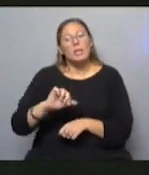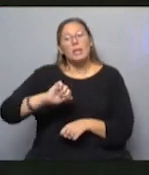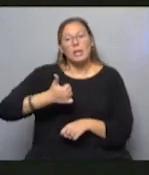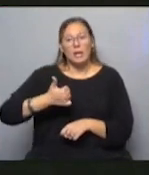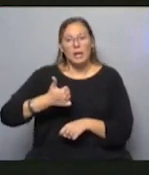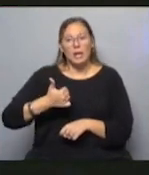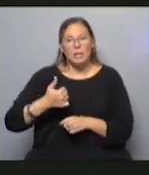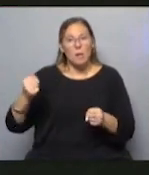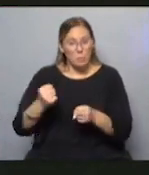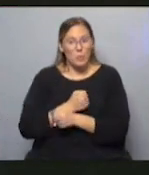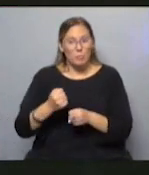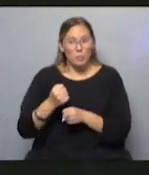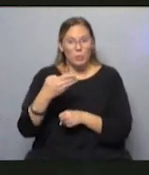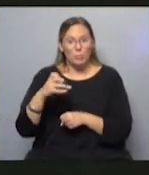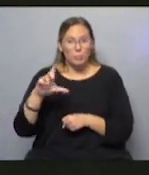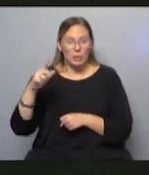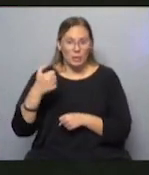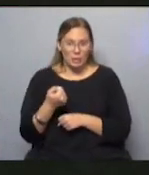varios premios